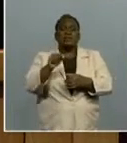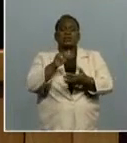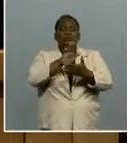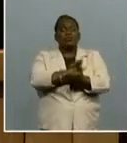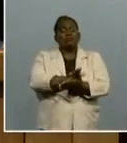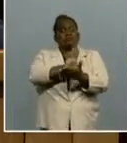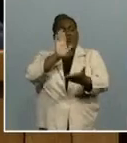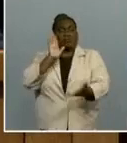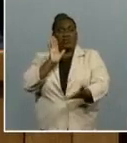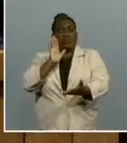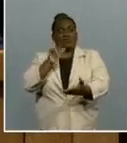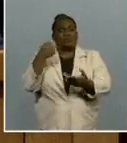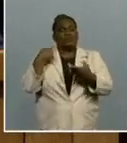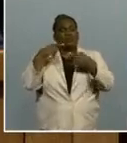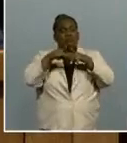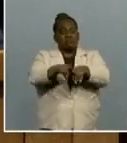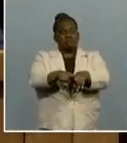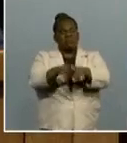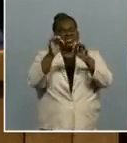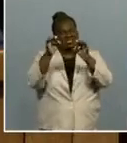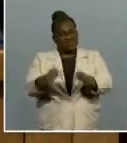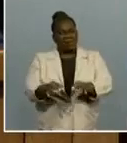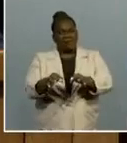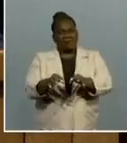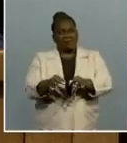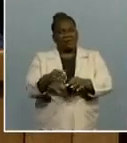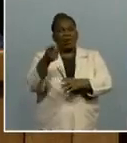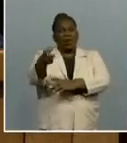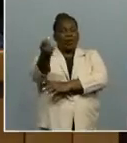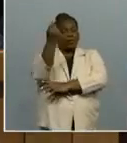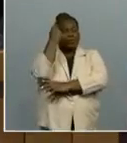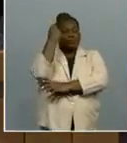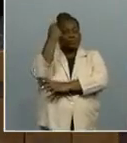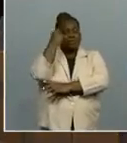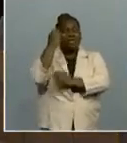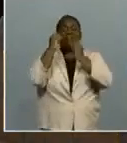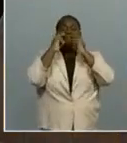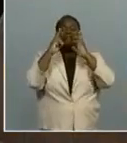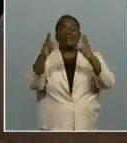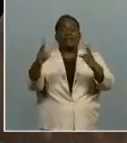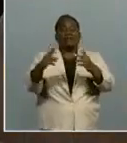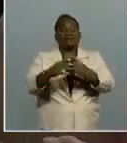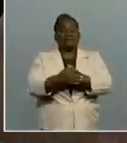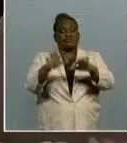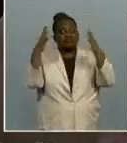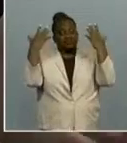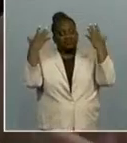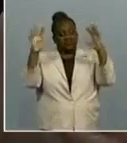compromiso nos acompañarán siempre como lecciones de vida